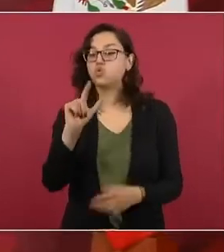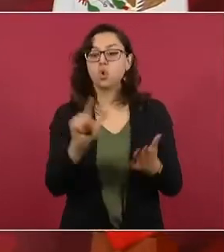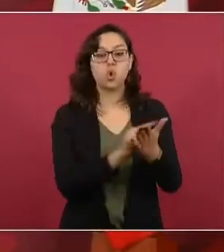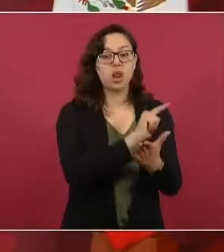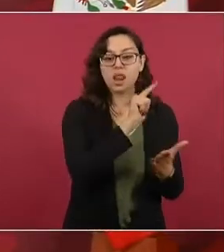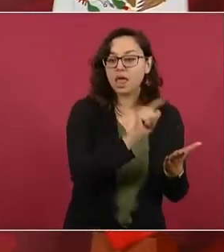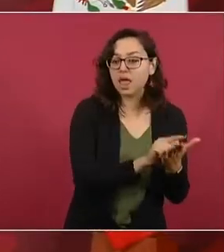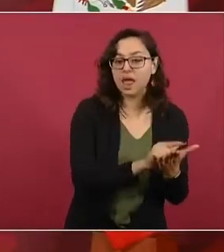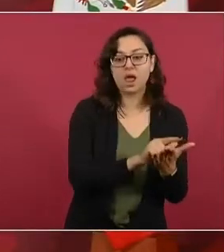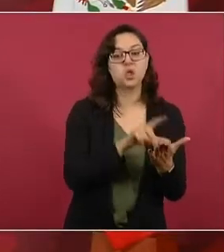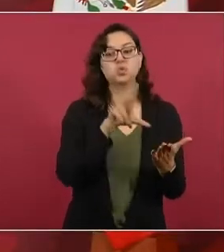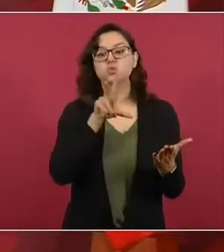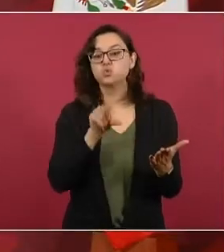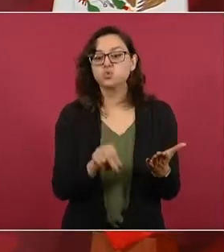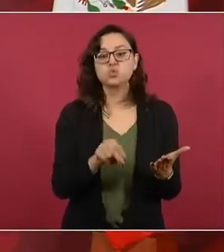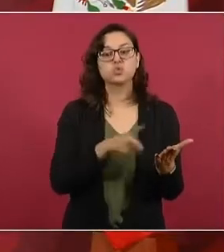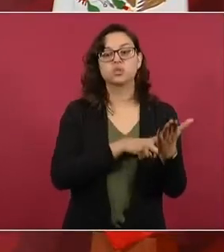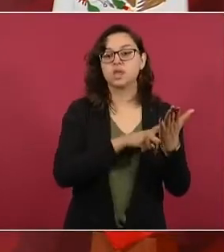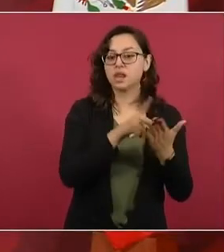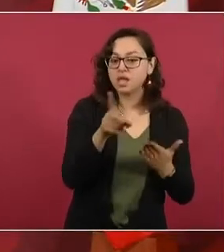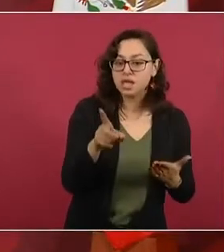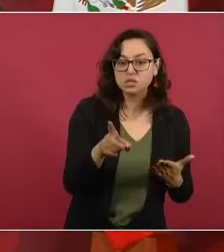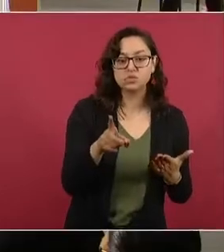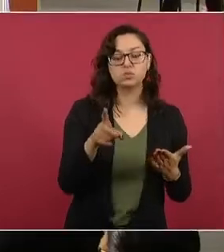o de lo chueco.